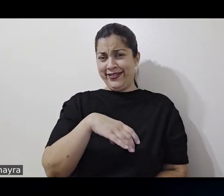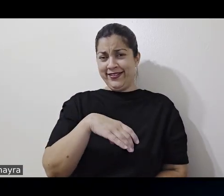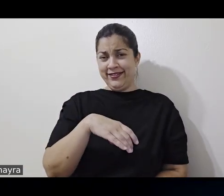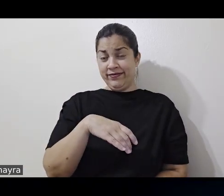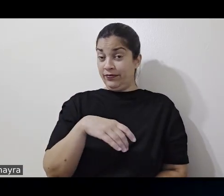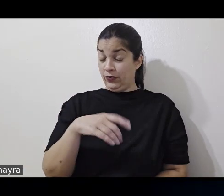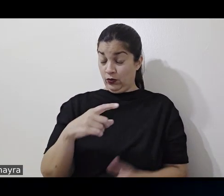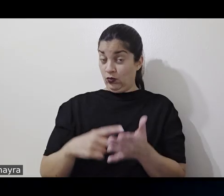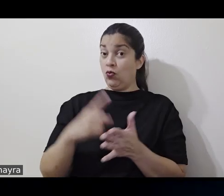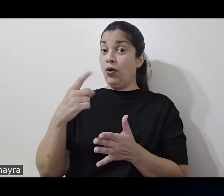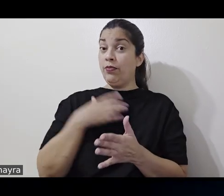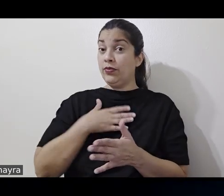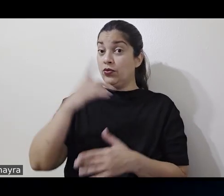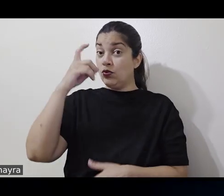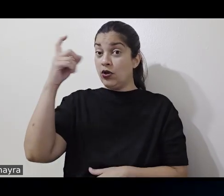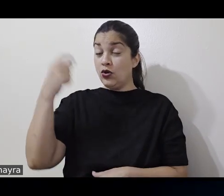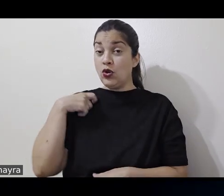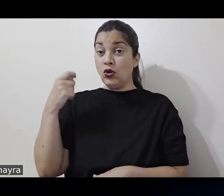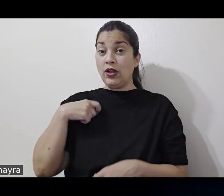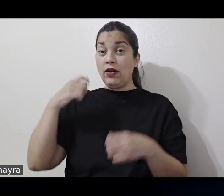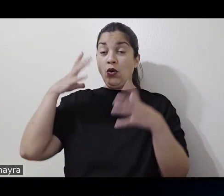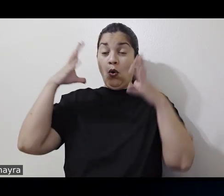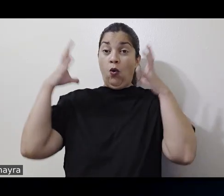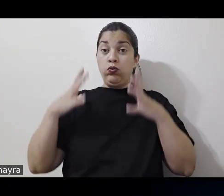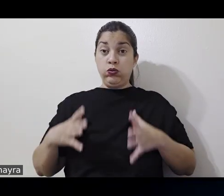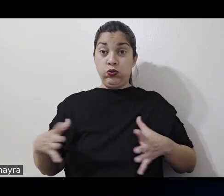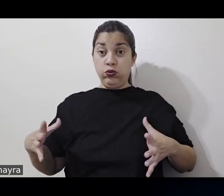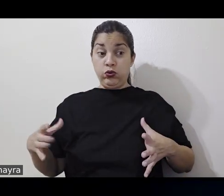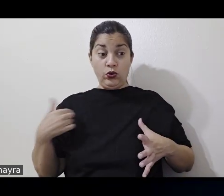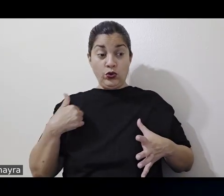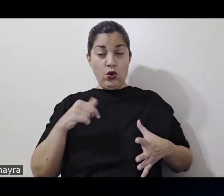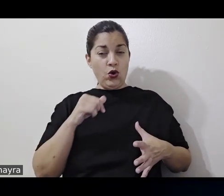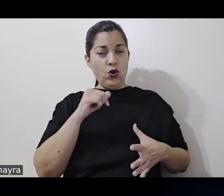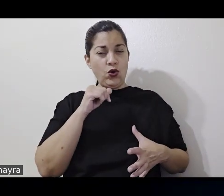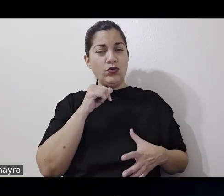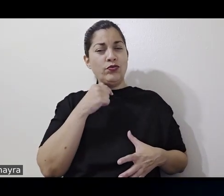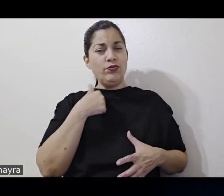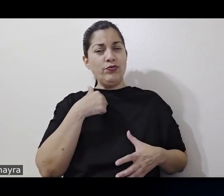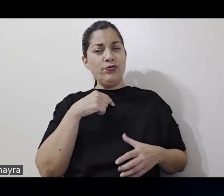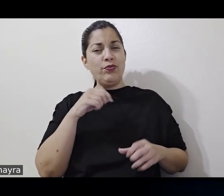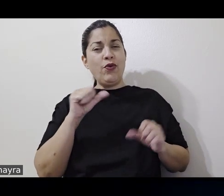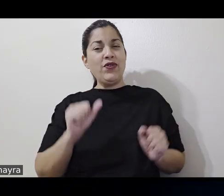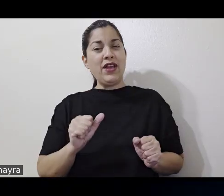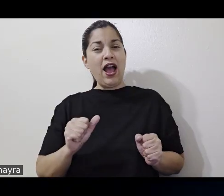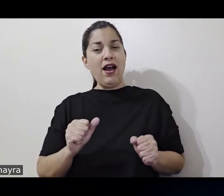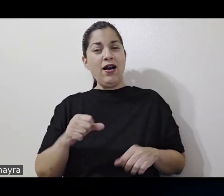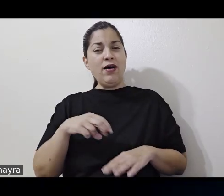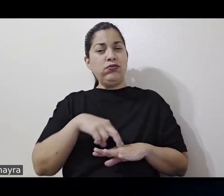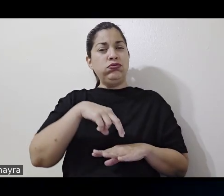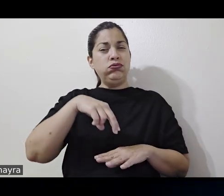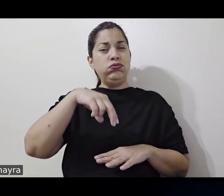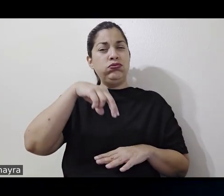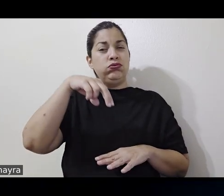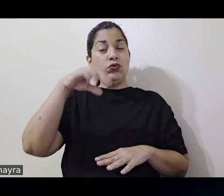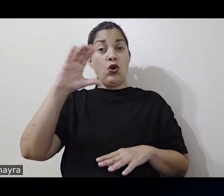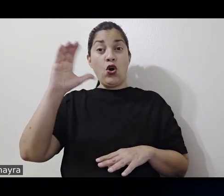vez soñé que yo me estaba inflando. No me estaba inflando, pero yo tenía la capacidad de elevarme como si yo hubiese